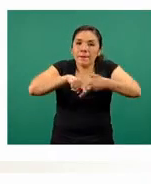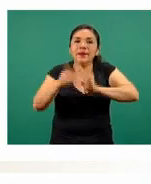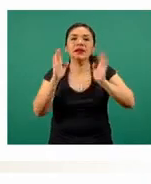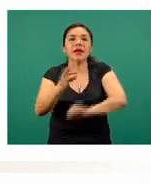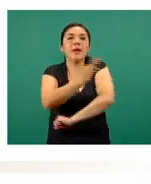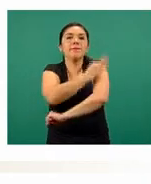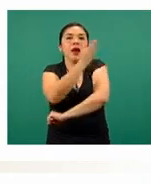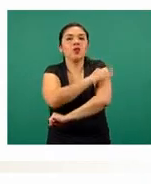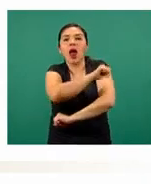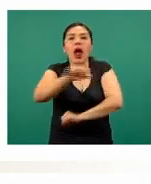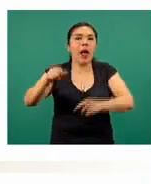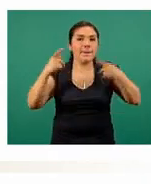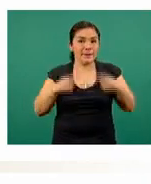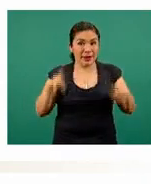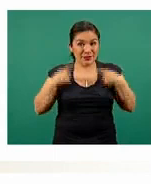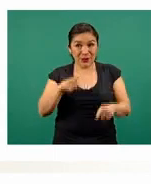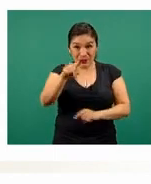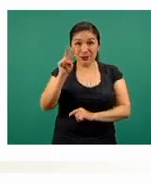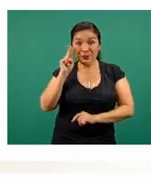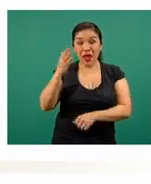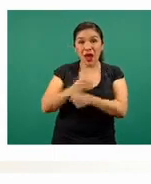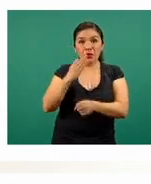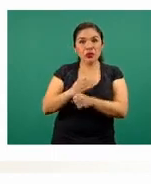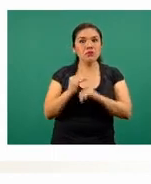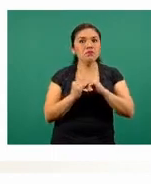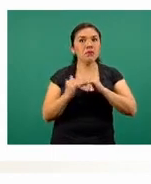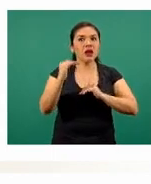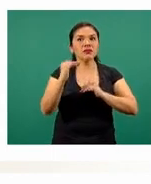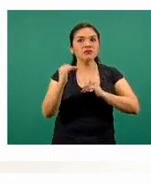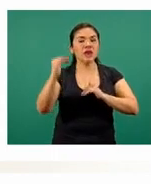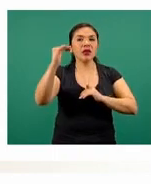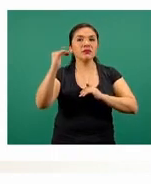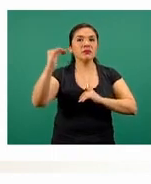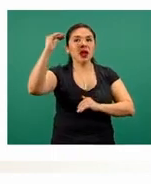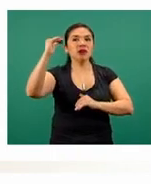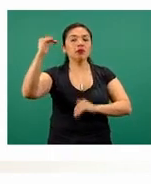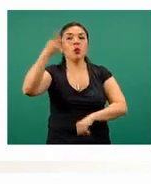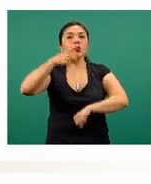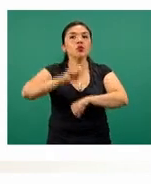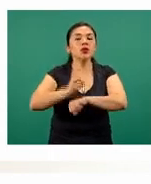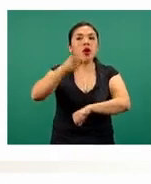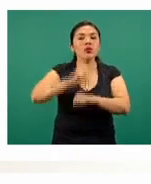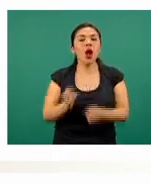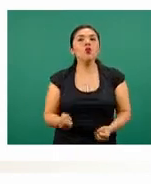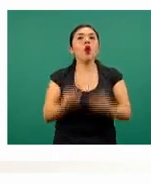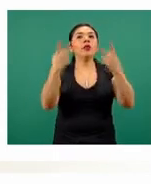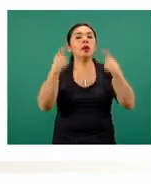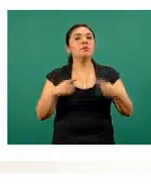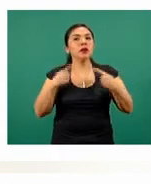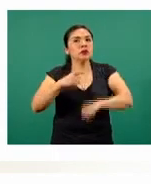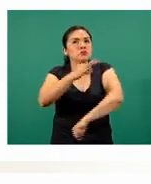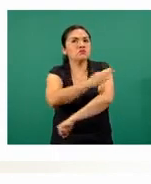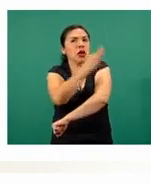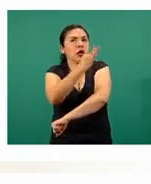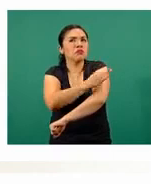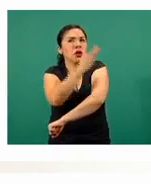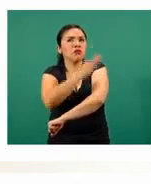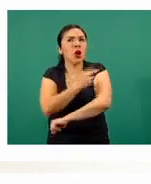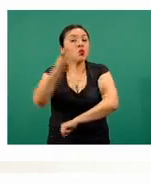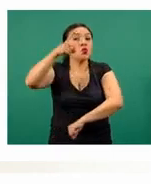personas. Y estamos logrando, como ven, cada vez más alto, cada vez mayor cantidad en